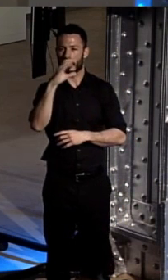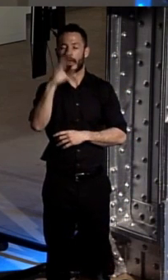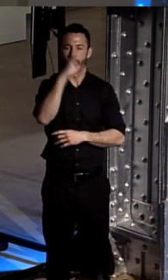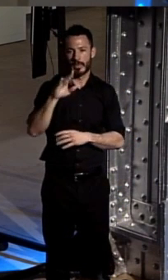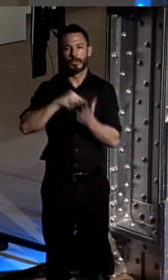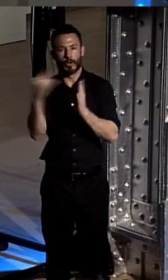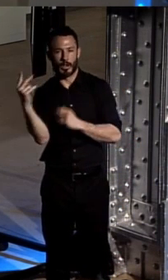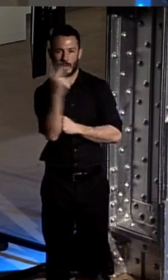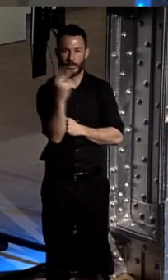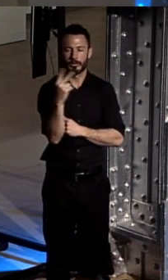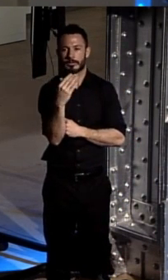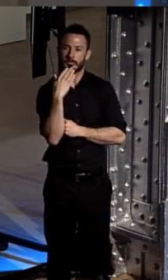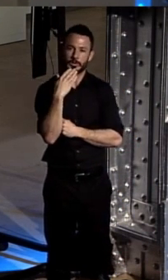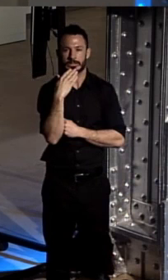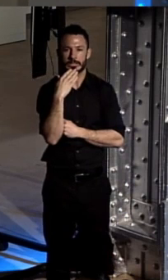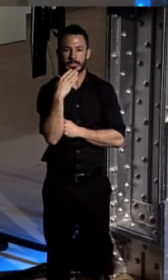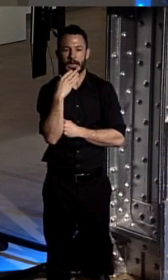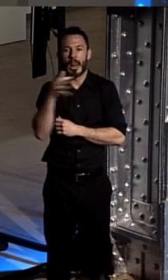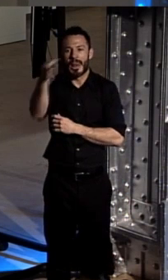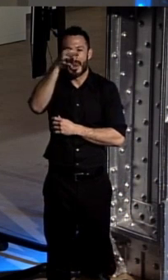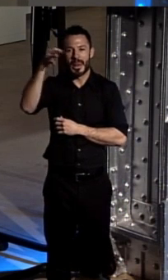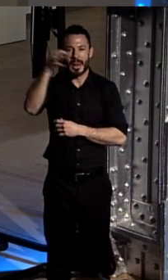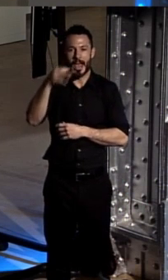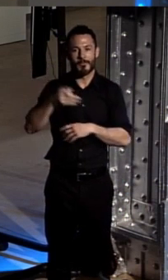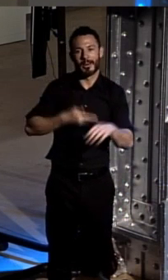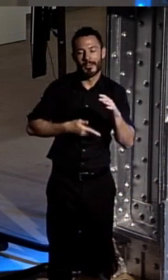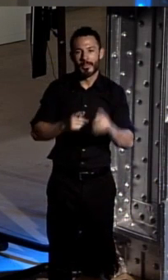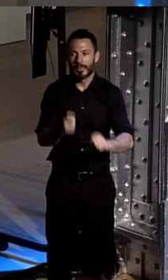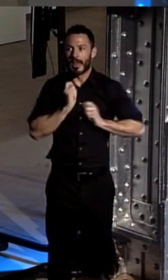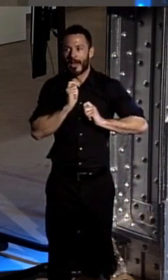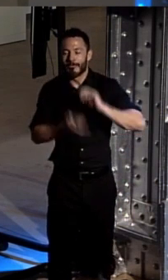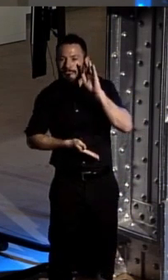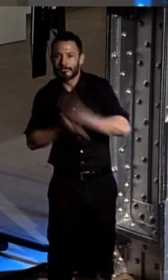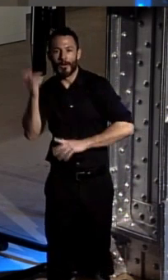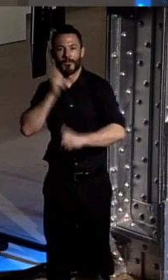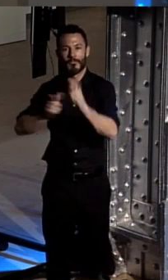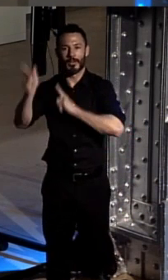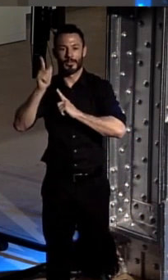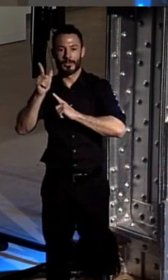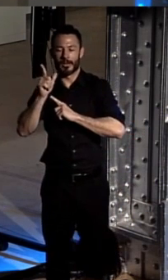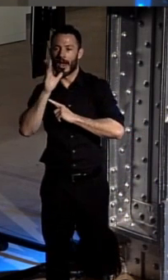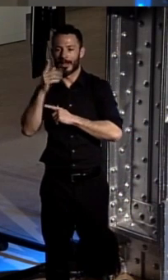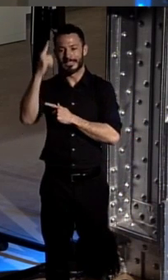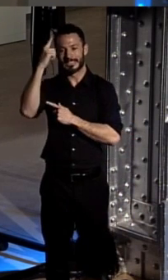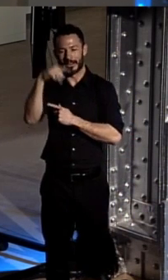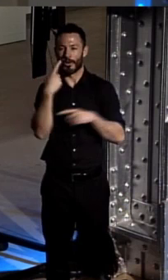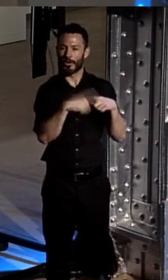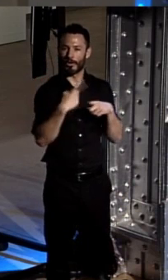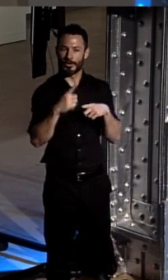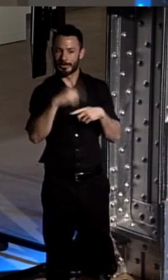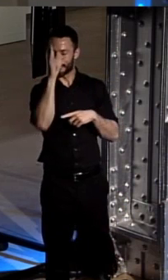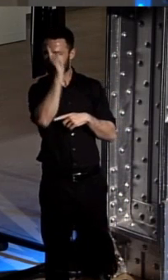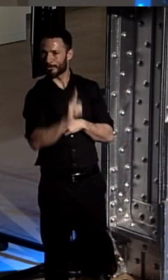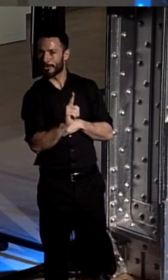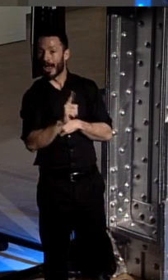la tecnología en general, como una suerte de nave que nos lleva a lugares desconocidos y nos permite ver lo que antes era invisible. Pueden pensar el telescopio como algo,